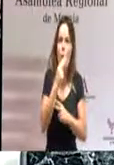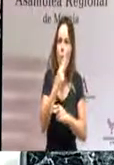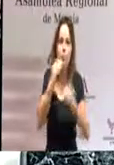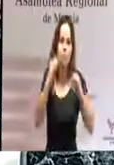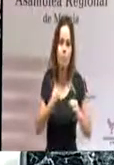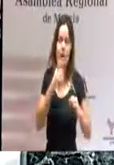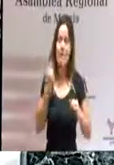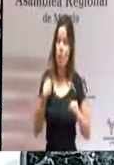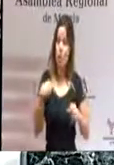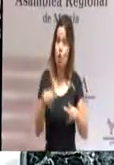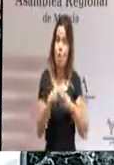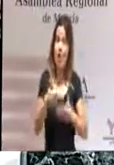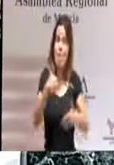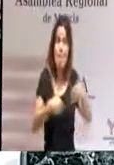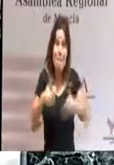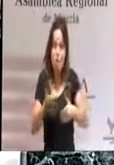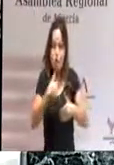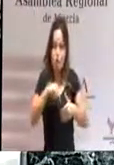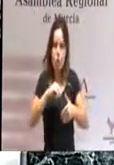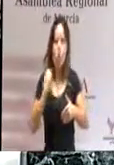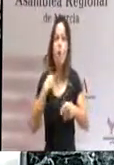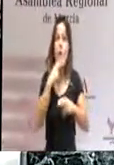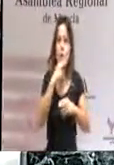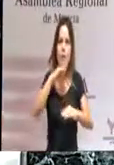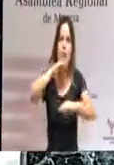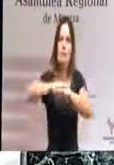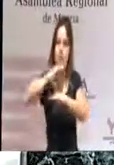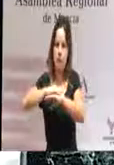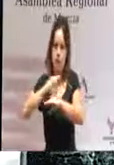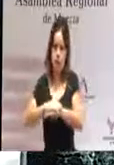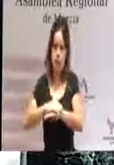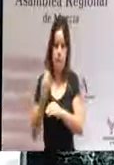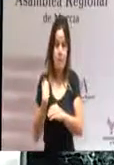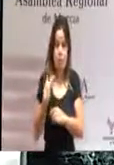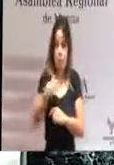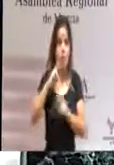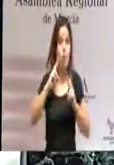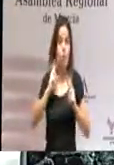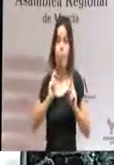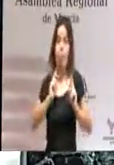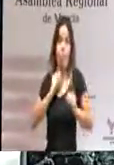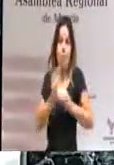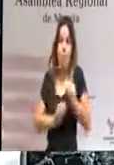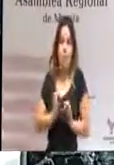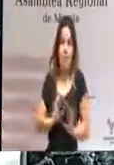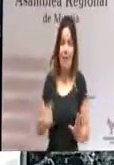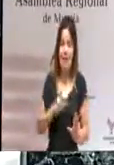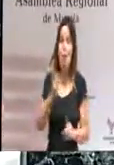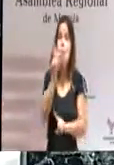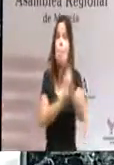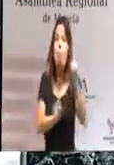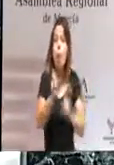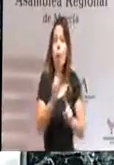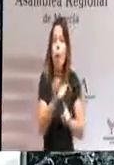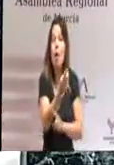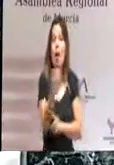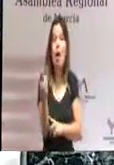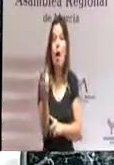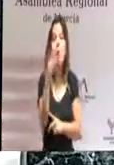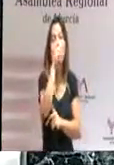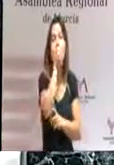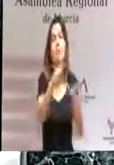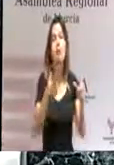sociedad es la que nos está pidiendo que cumplamos esos compromisos. Y es lo que hemos hecho, dar solución a los problemas que preocupan a